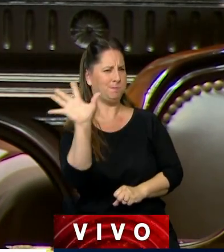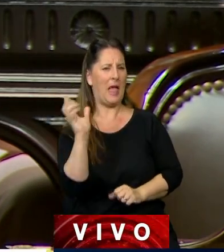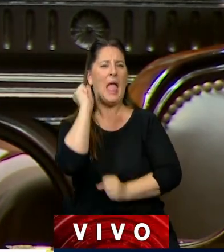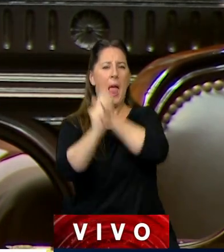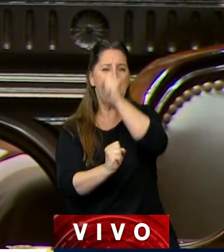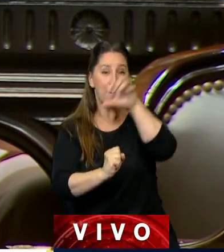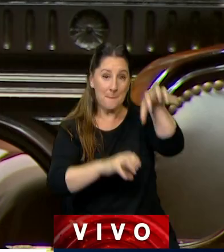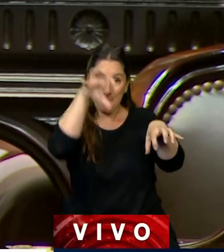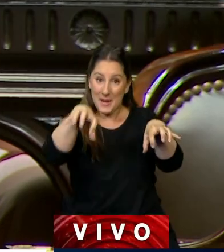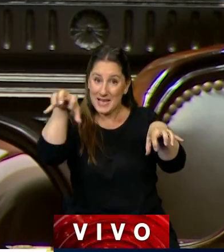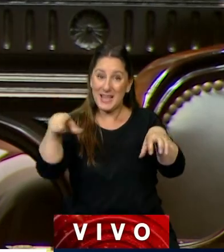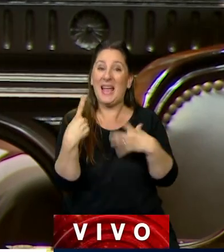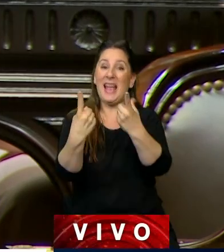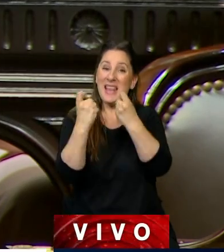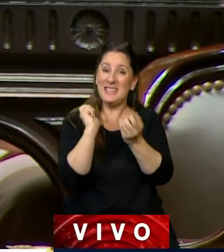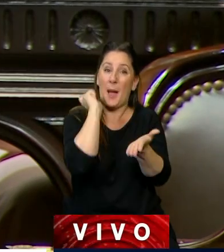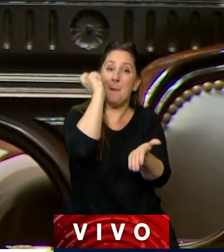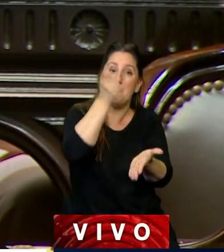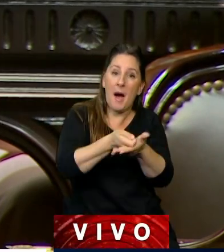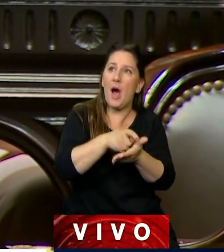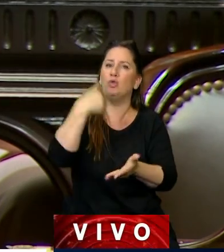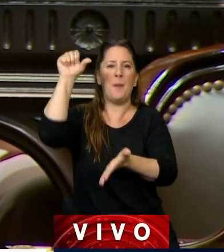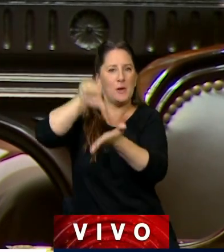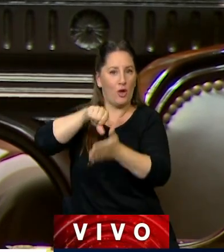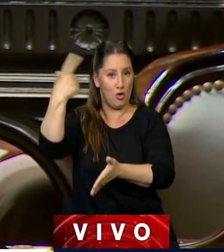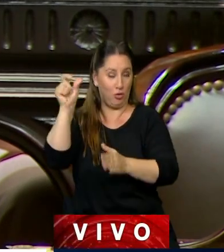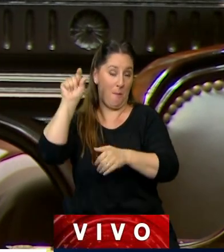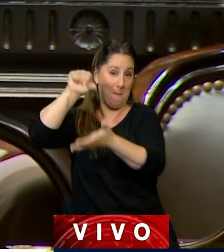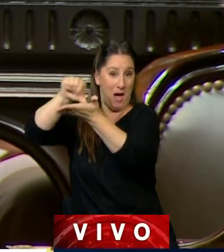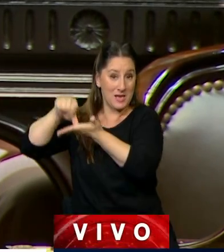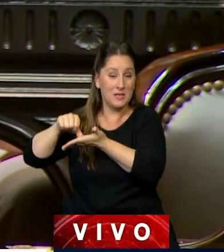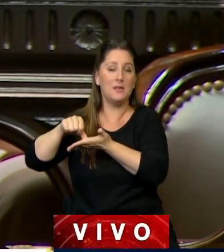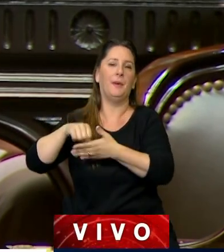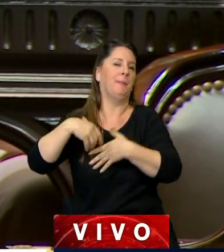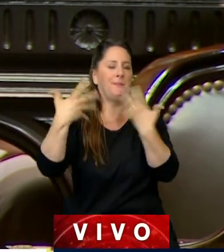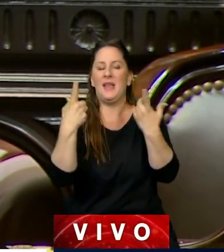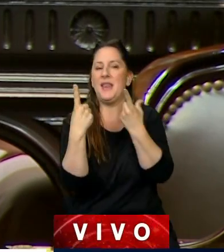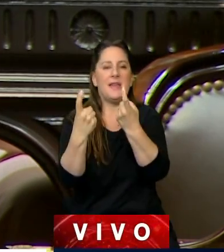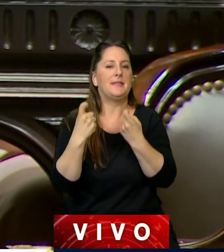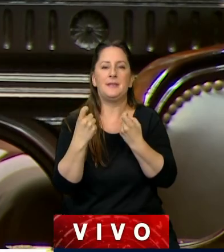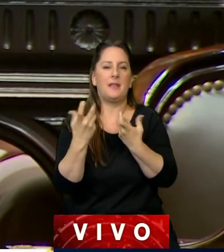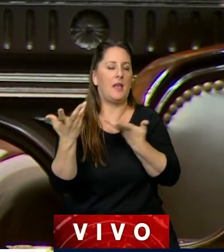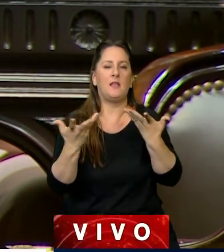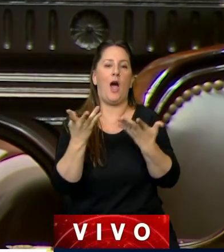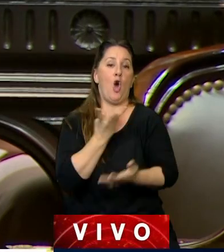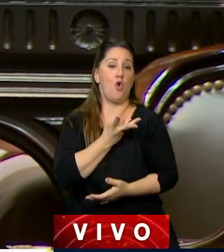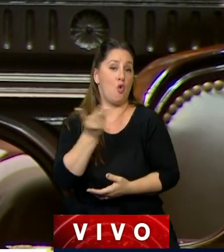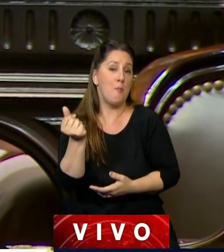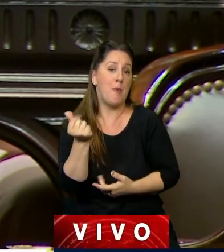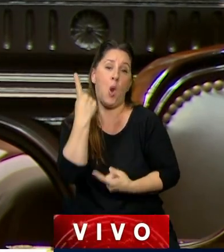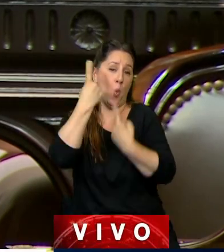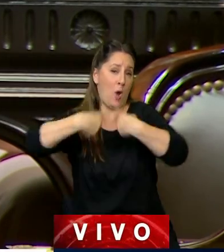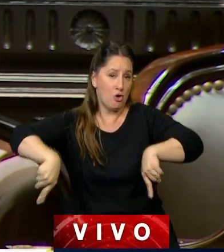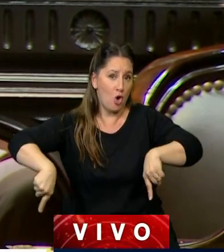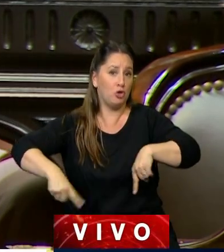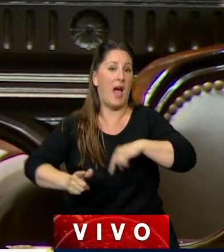necesite pagar a un proveedor extranjero porque tiene la necesidad de comprar un